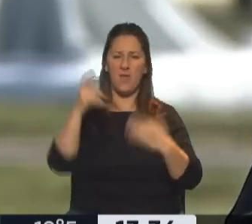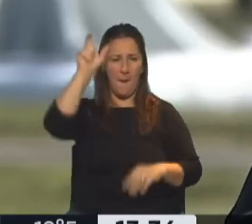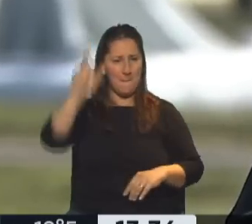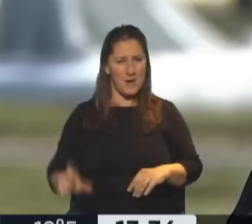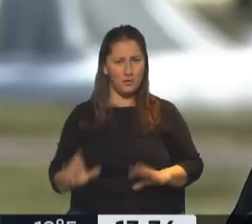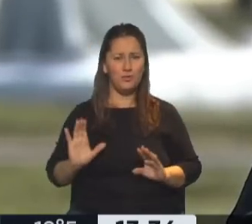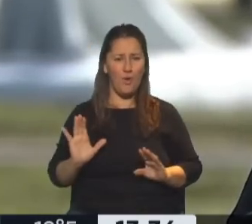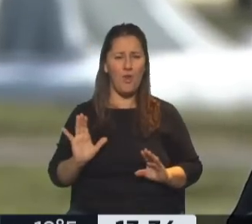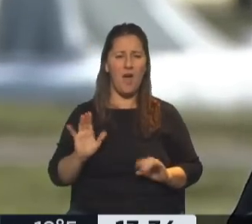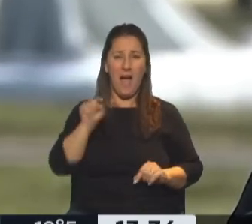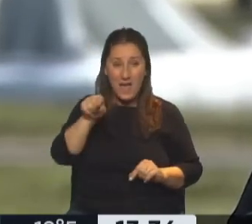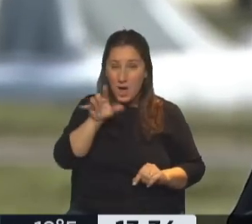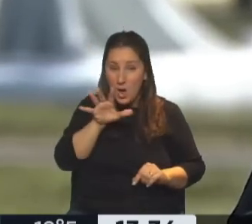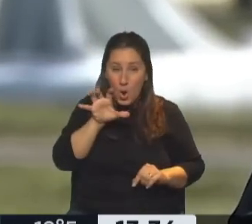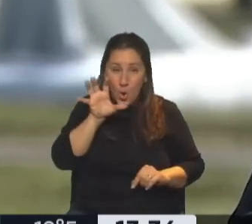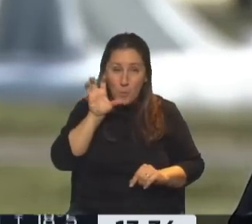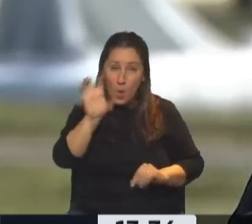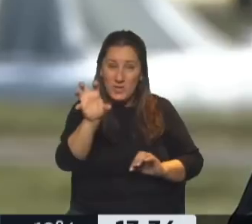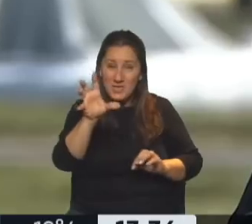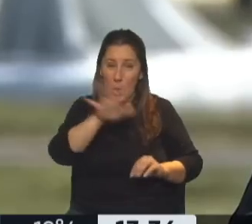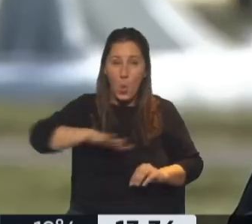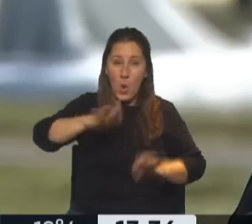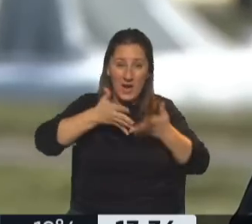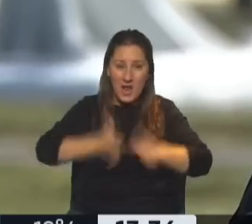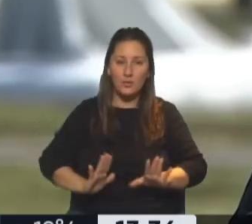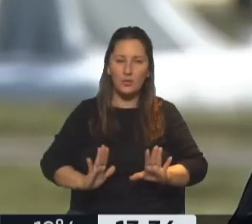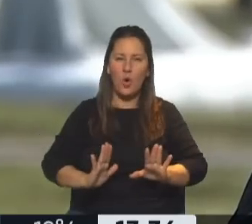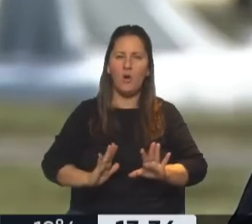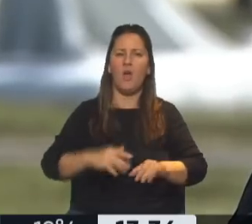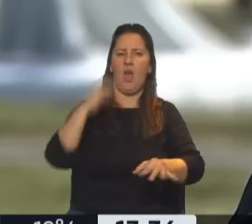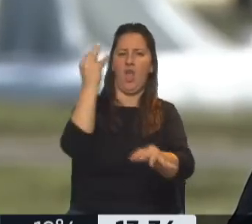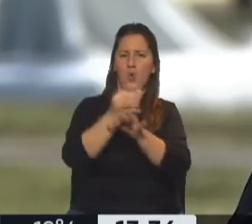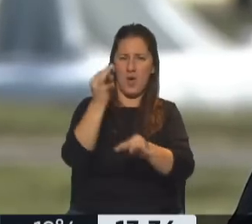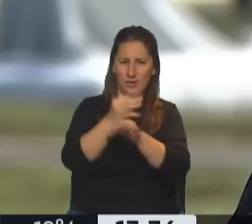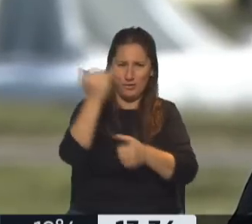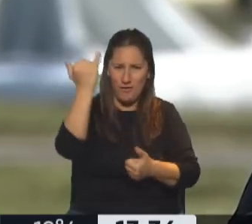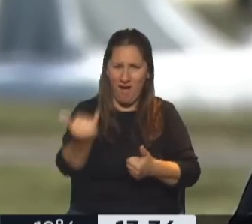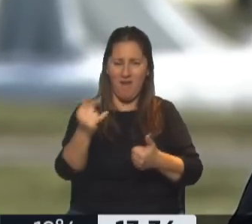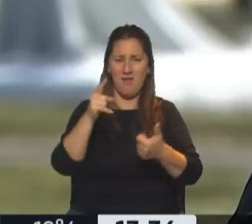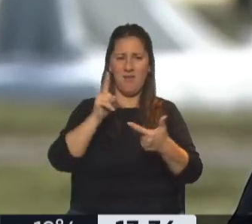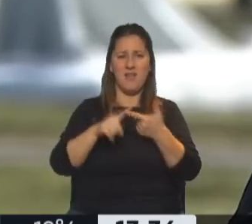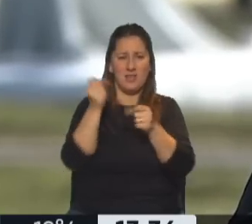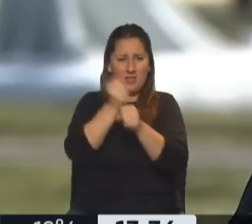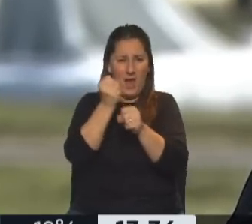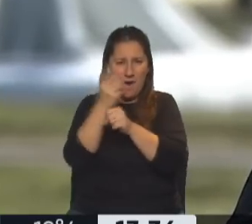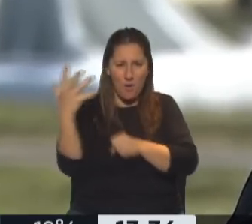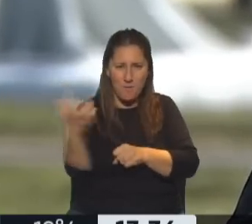allí, en ese lugar donde nació, poder encontrar educación, poder encontrar un